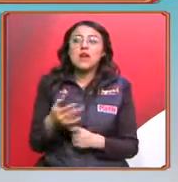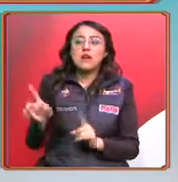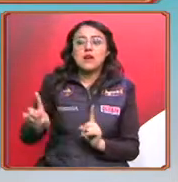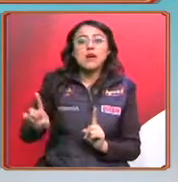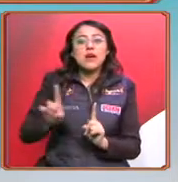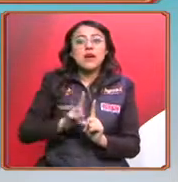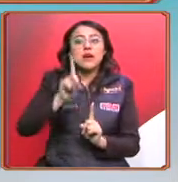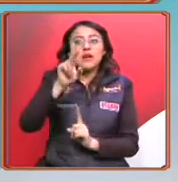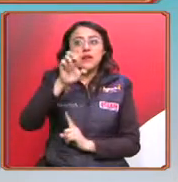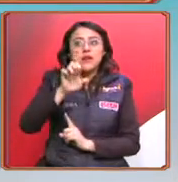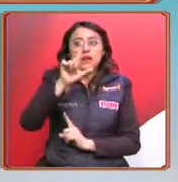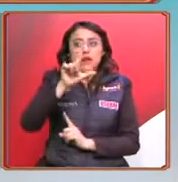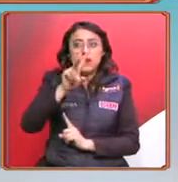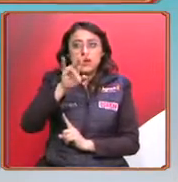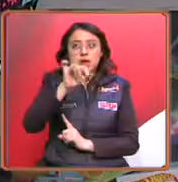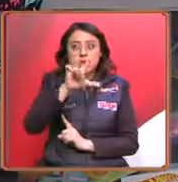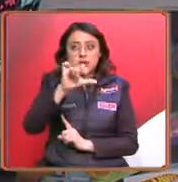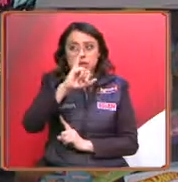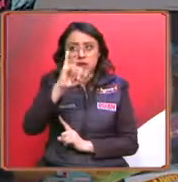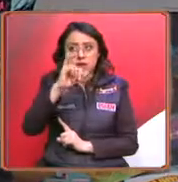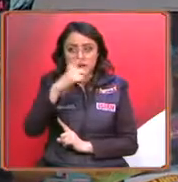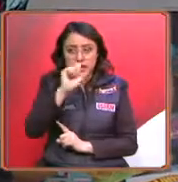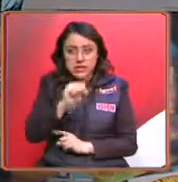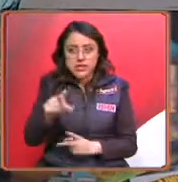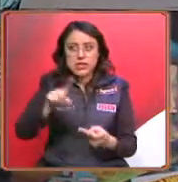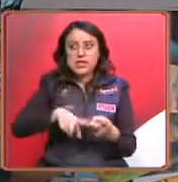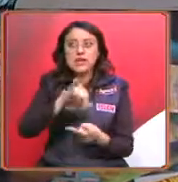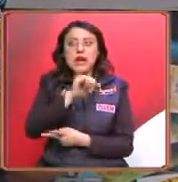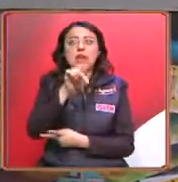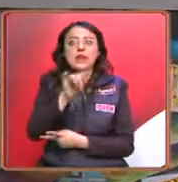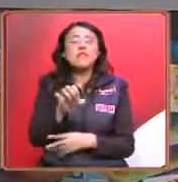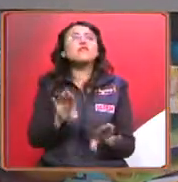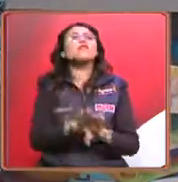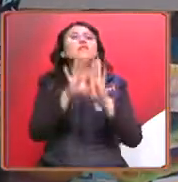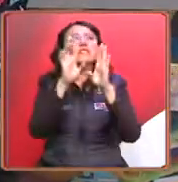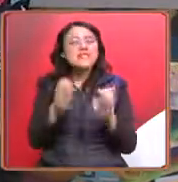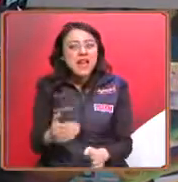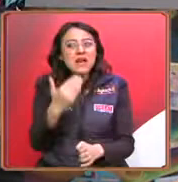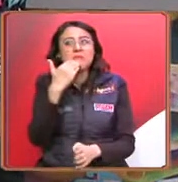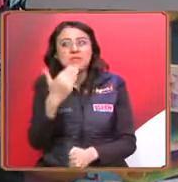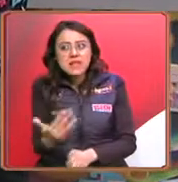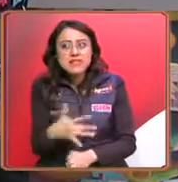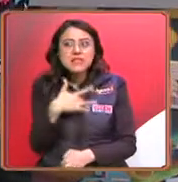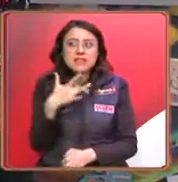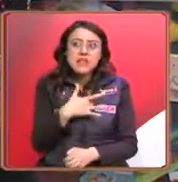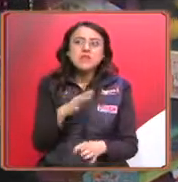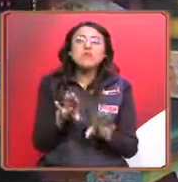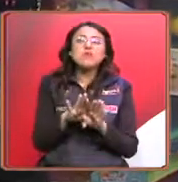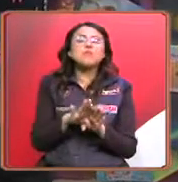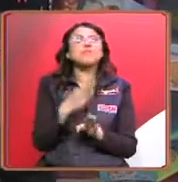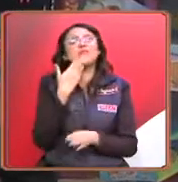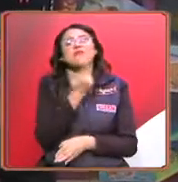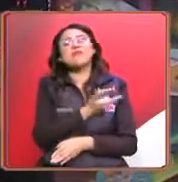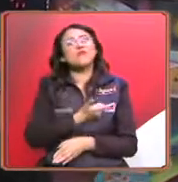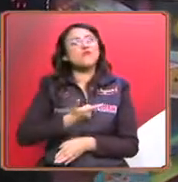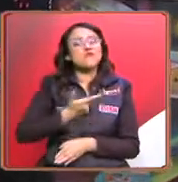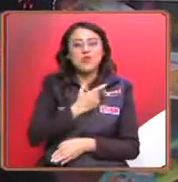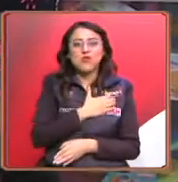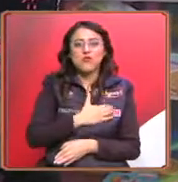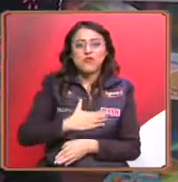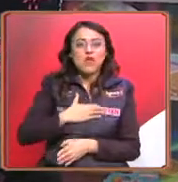encuentra Daniel Villegas y Janet. Bienvenidos, ¿cómo se encuentran? ¿Cómo están? ¿Cómo se sienten de apoyar aquí en Juguetón? No, pues muy contentas,